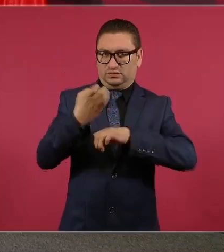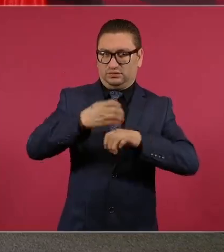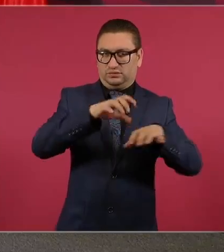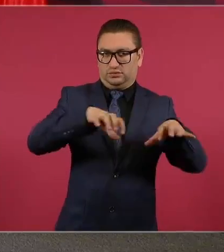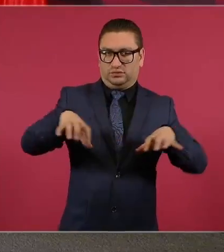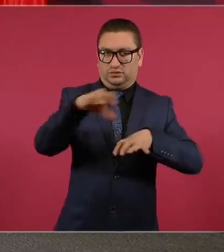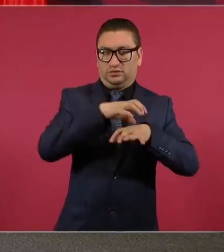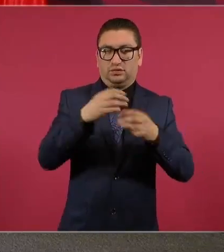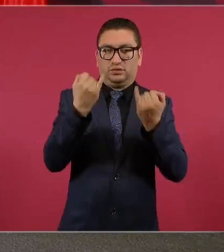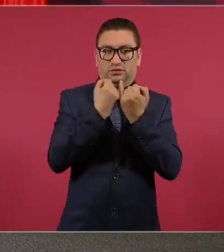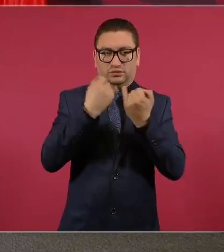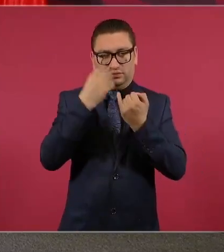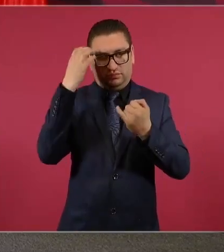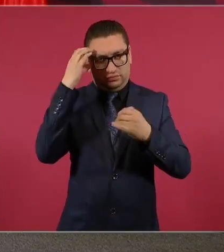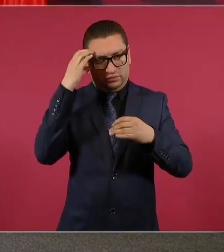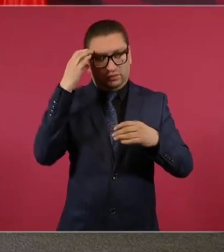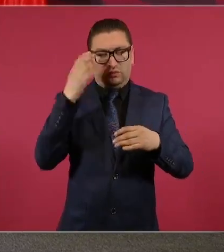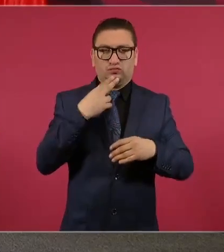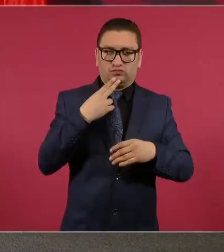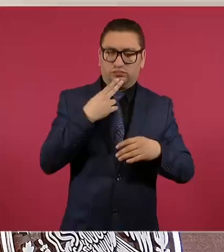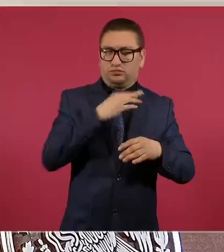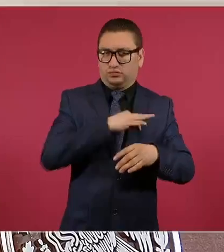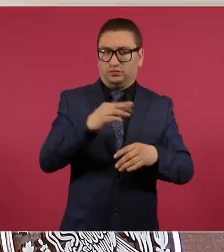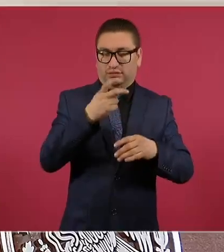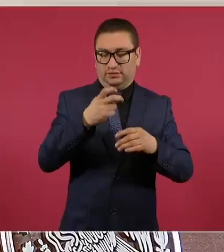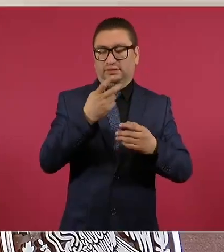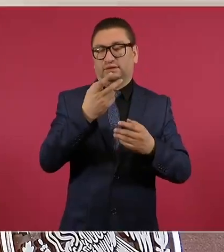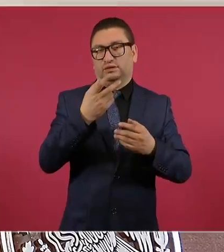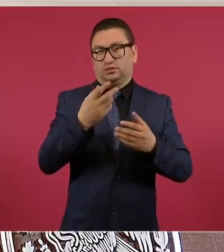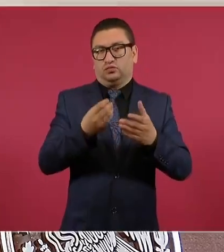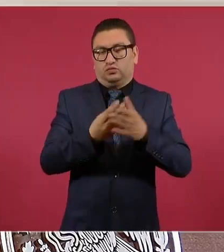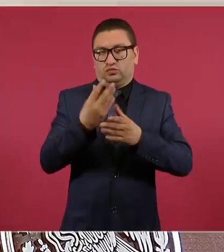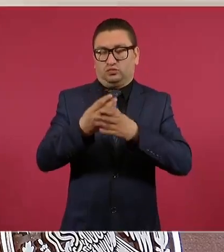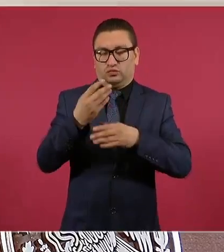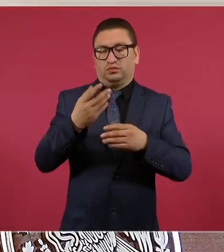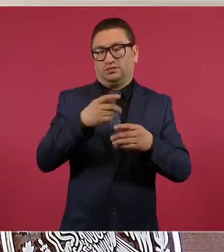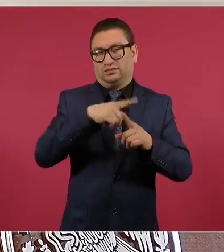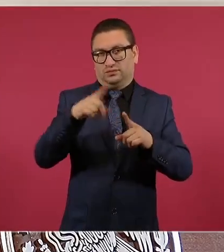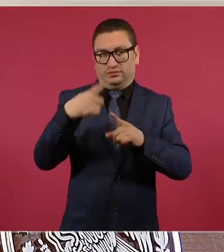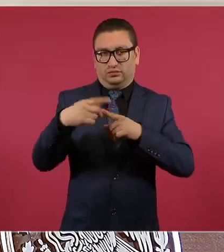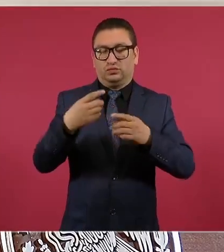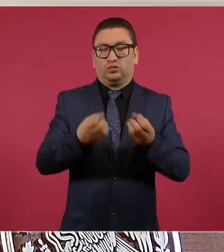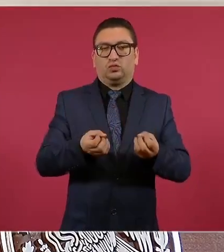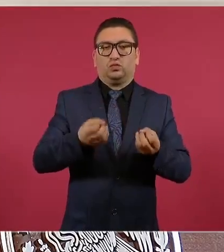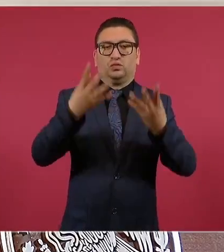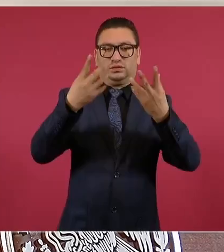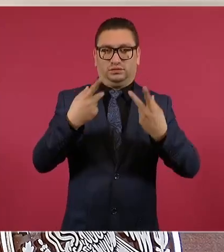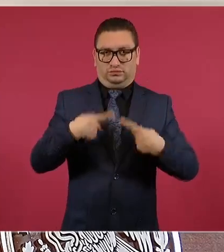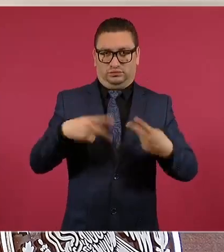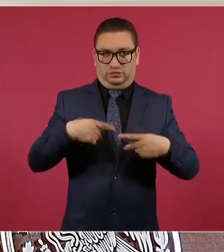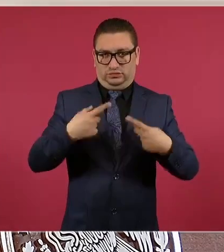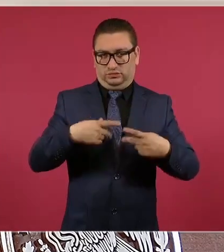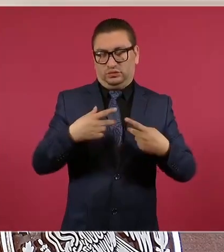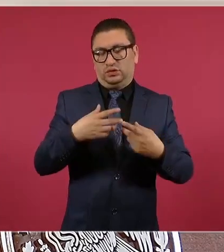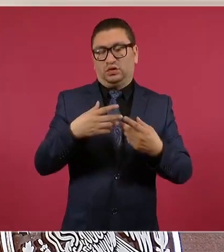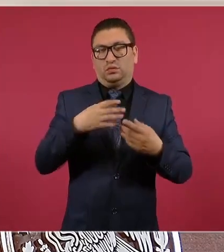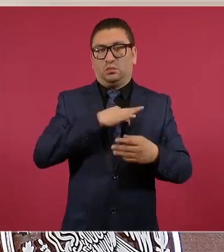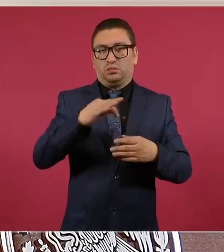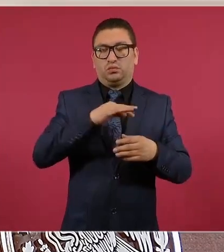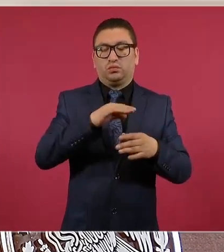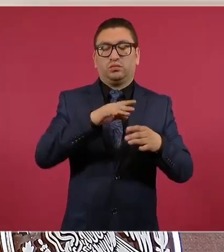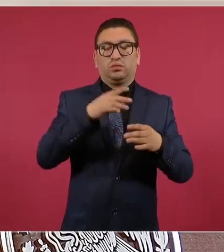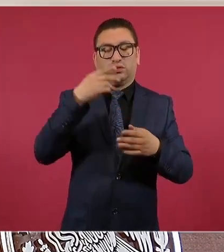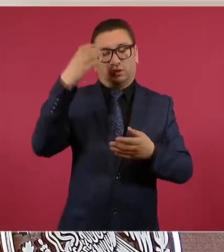número de camas censables. Este es un indicador que establece cuántas camas hay en un hospital para cuando